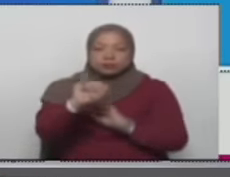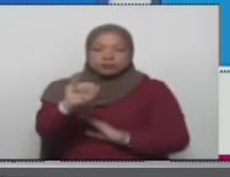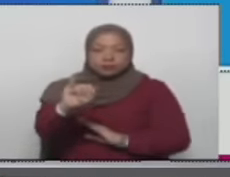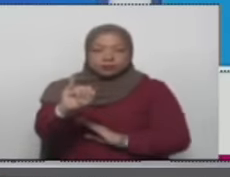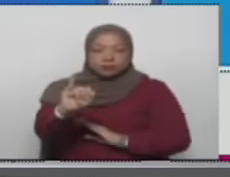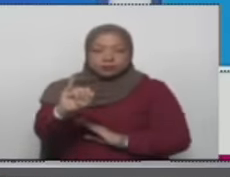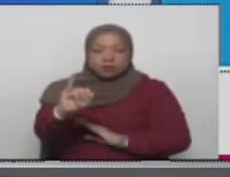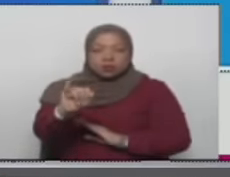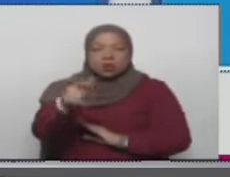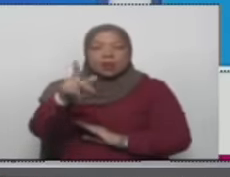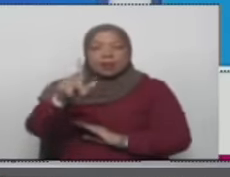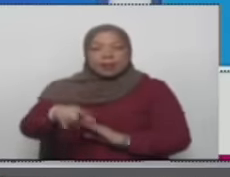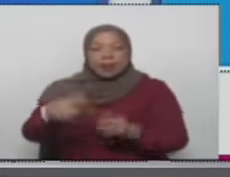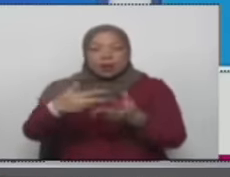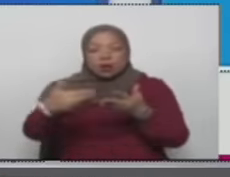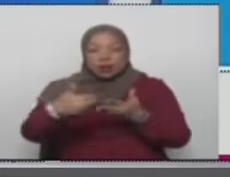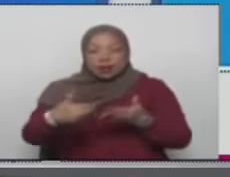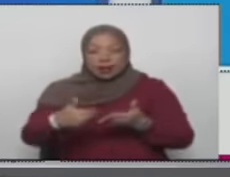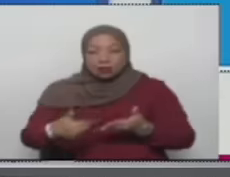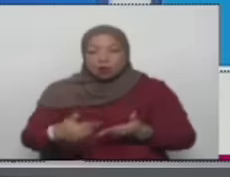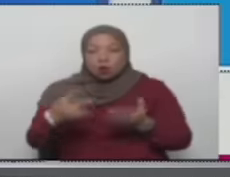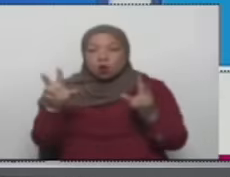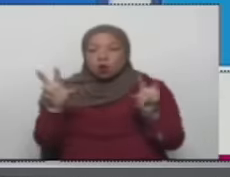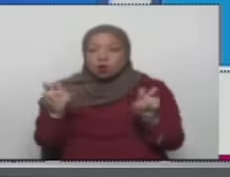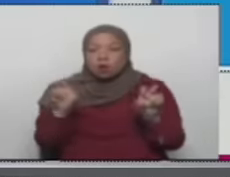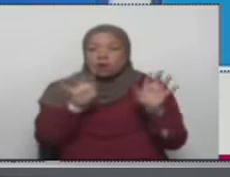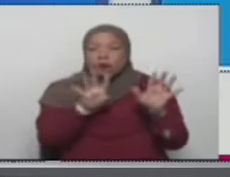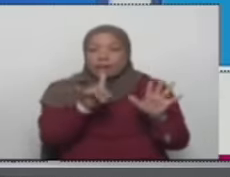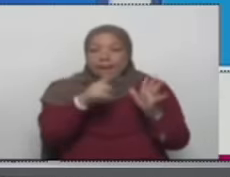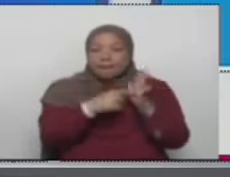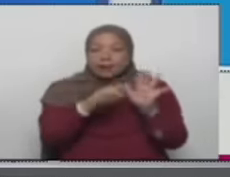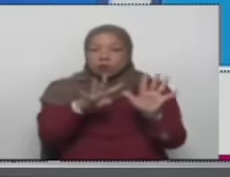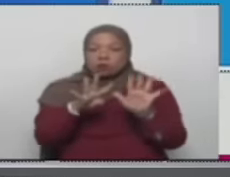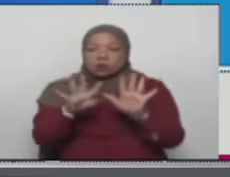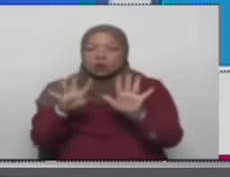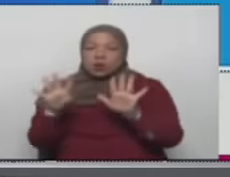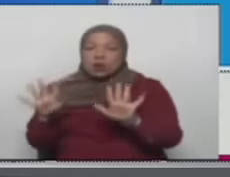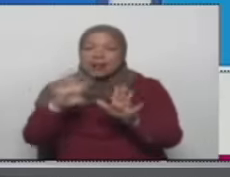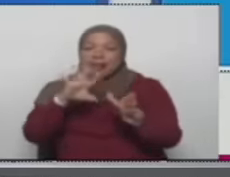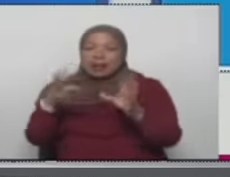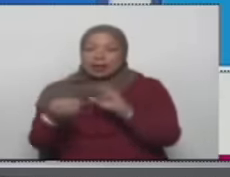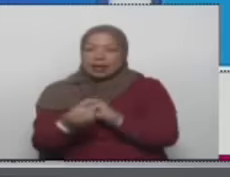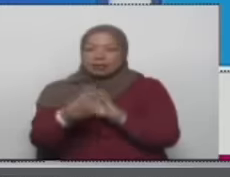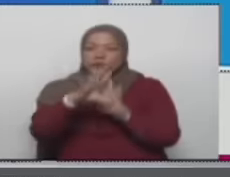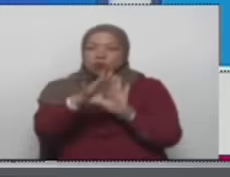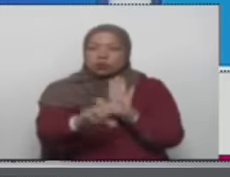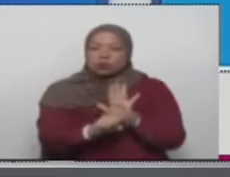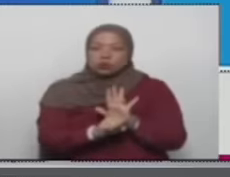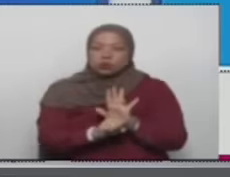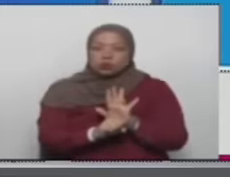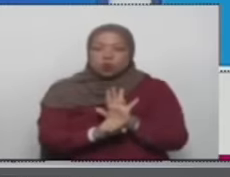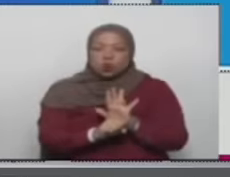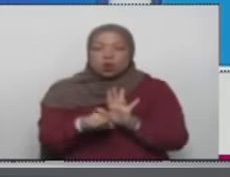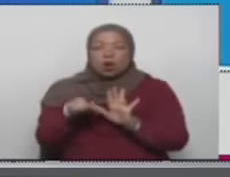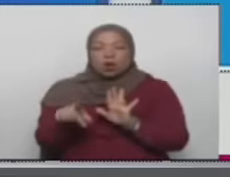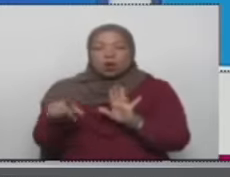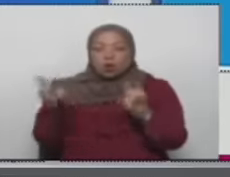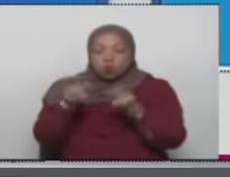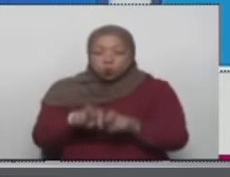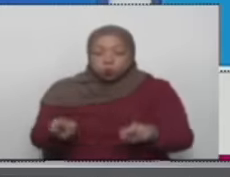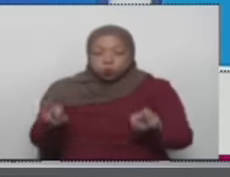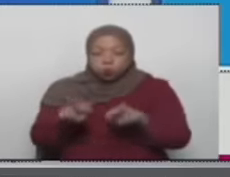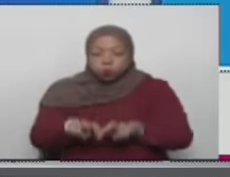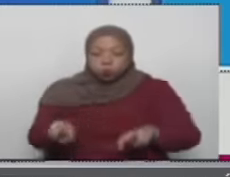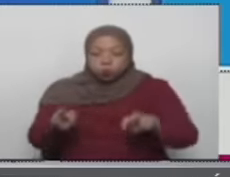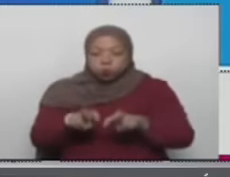corredactor de la Constitución Bolivariana. Le correspondió a la Comisión Constitucional revisar y redactar todo